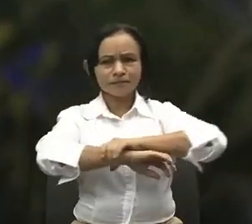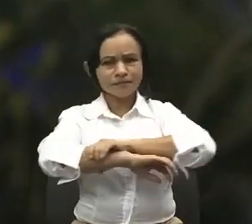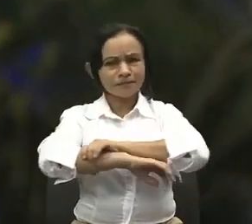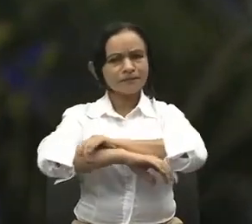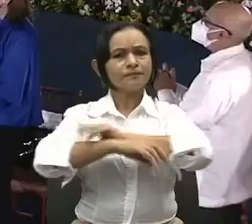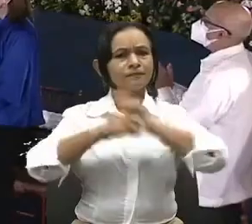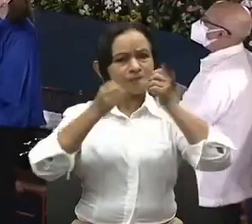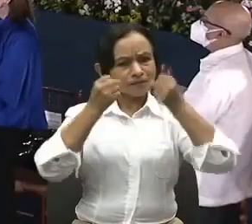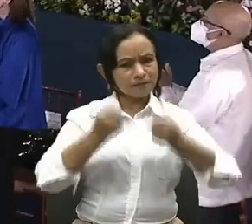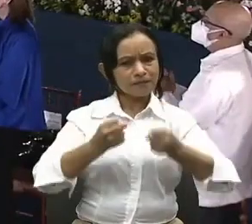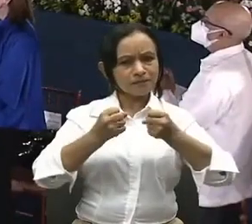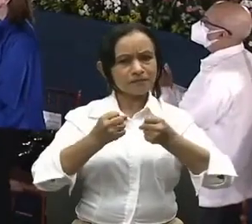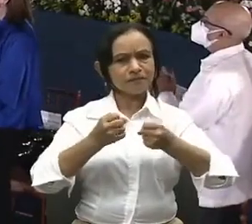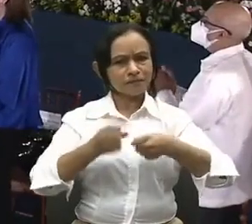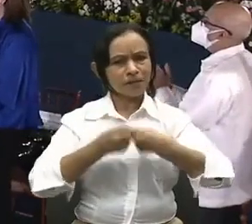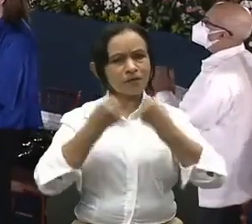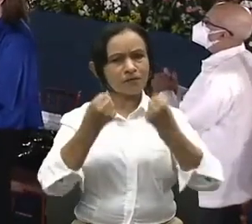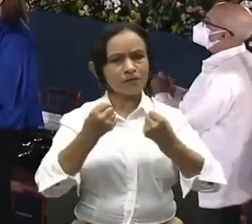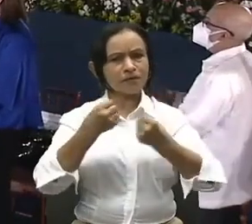ha tenido el coraje